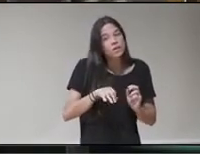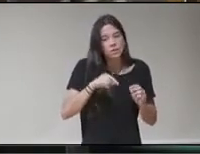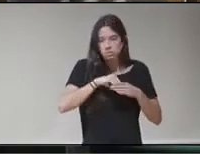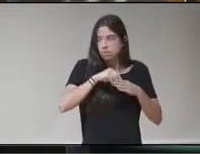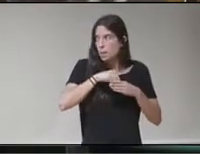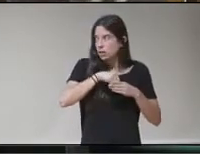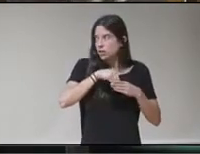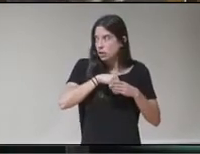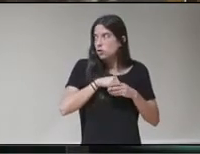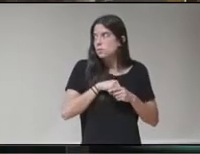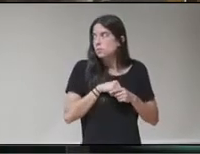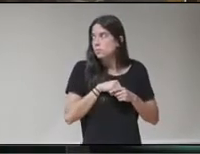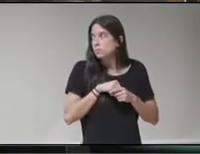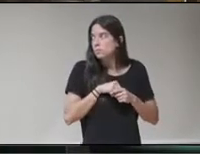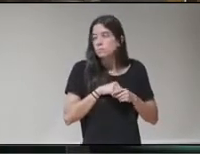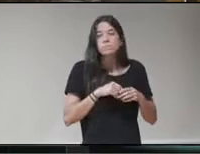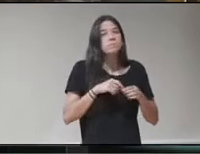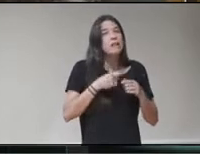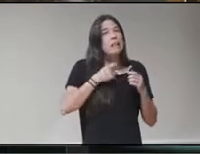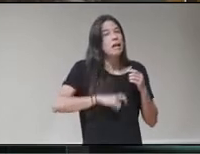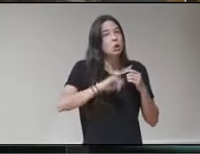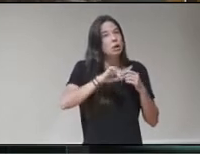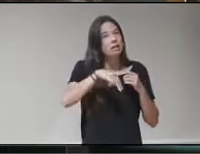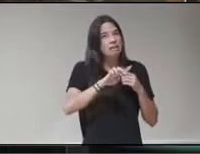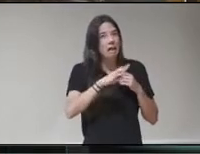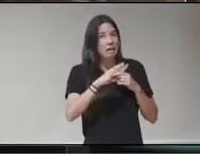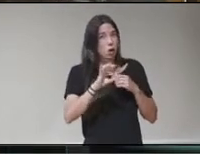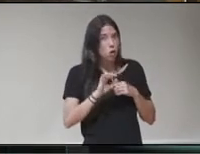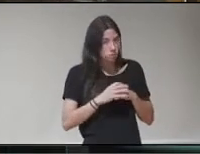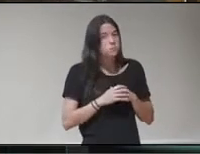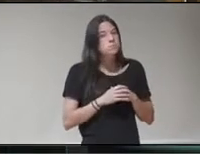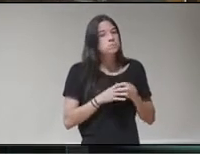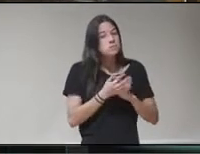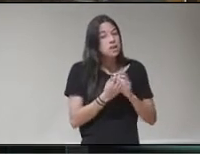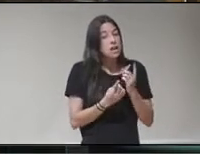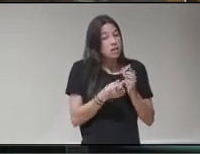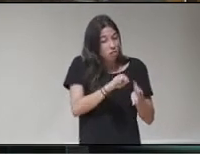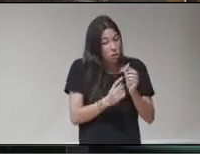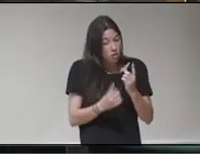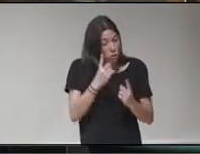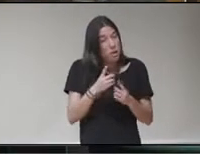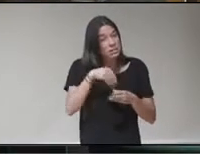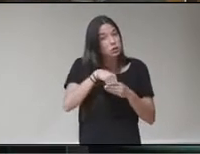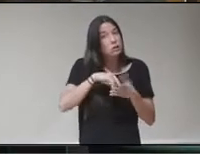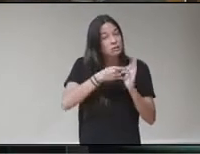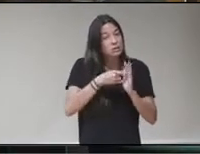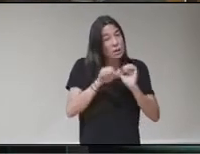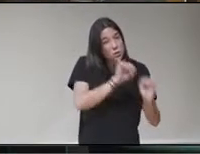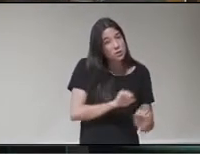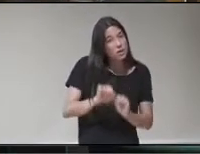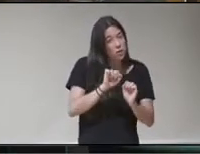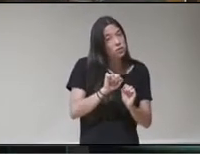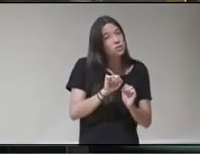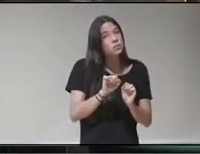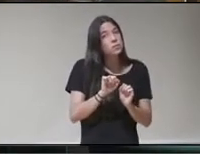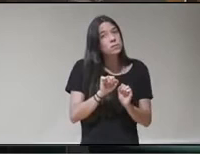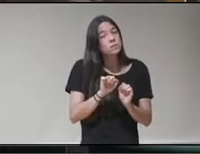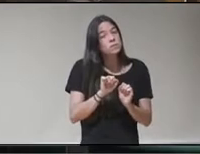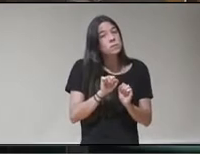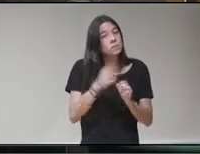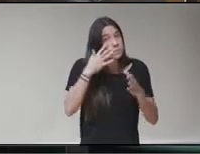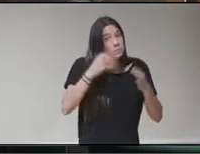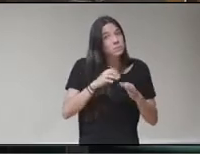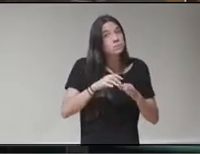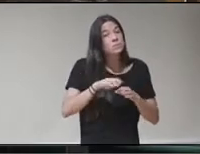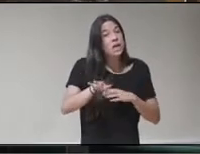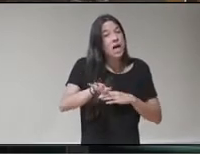decir, en el tracto entérico, determinadas células del sistema inmunitario van a